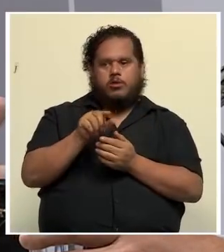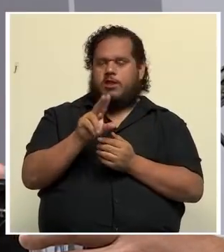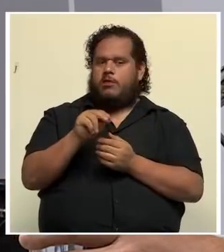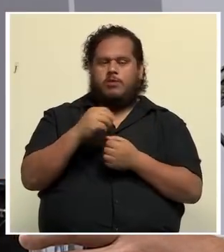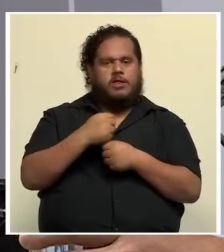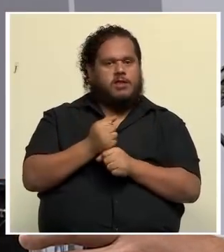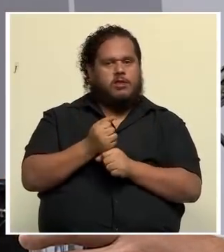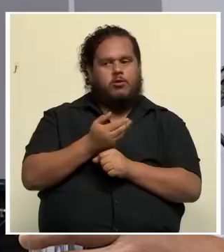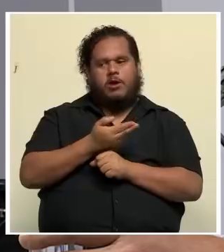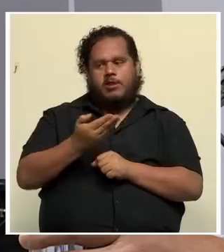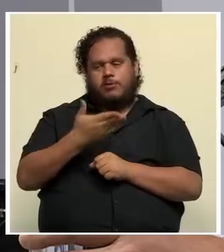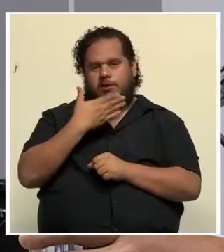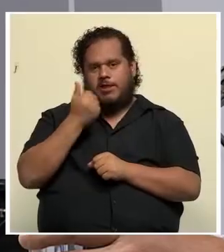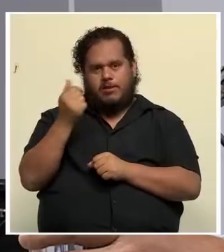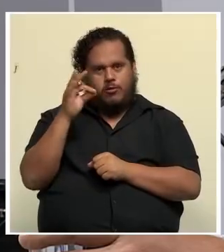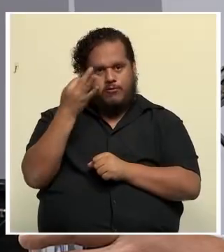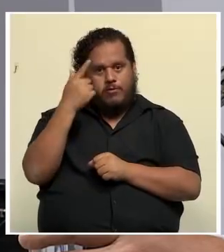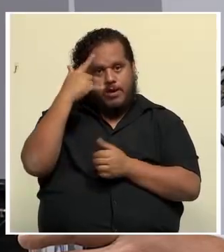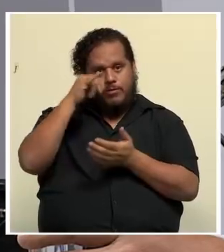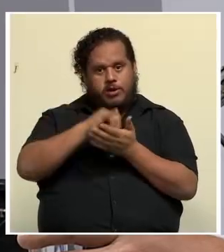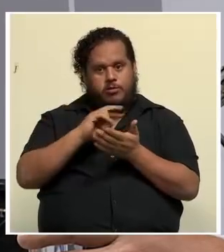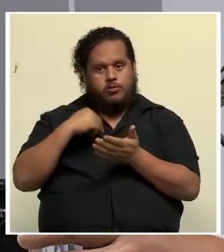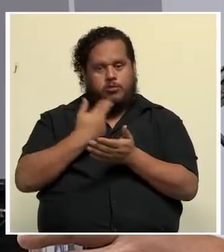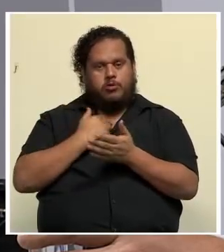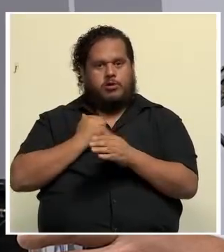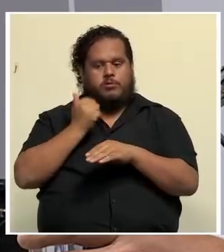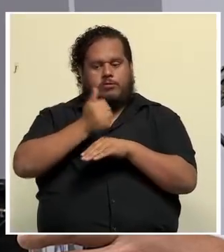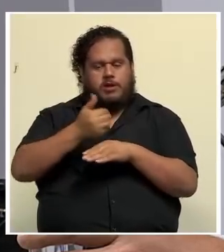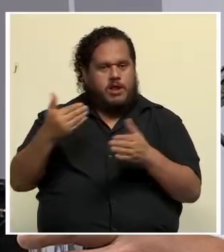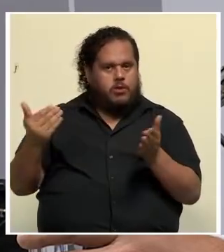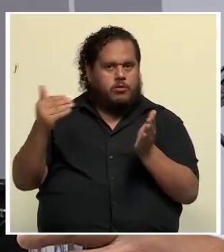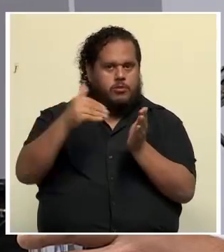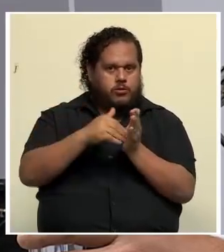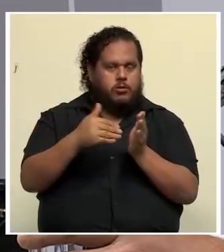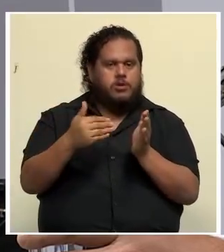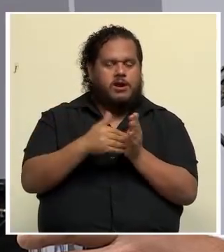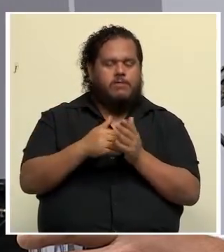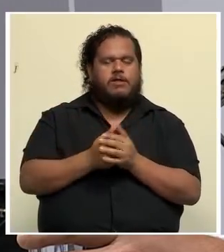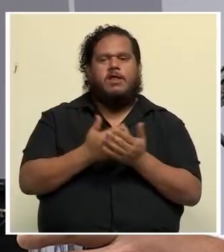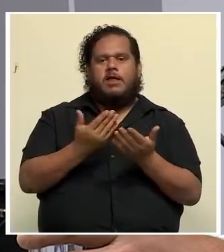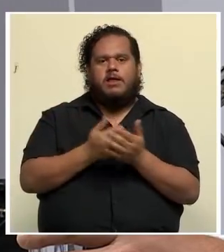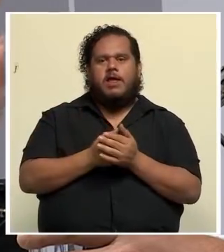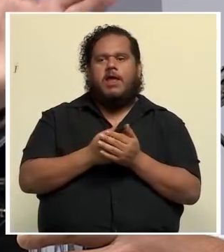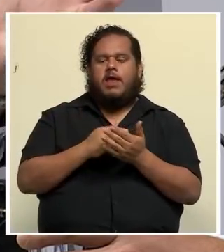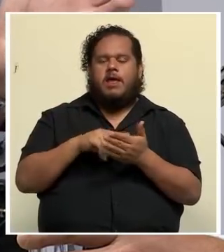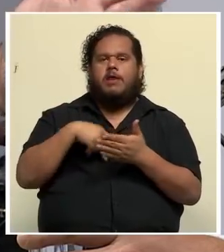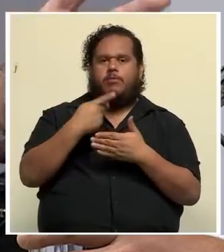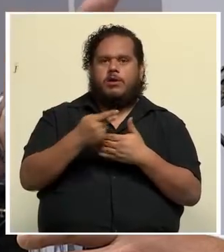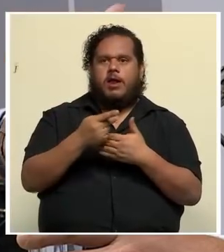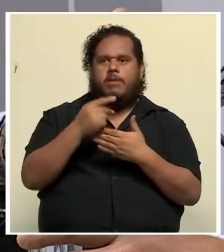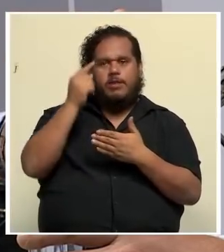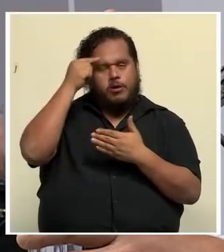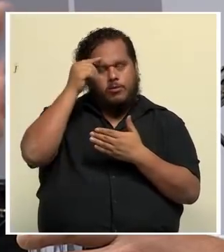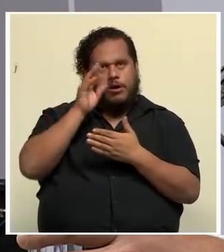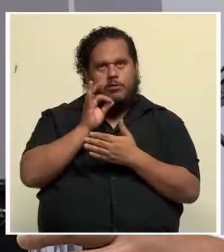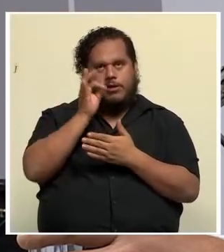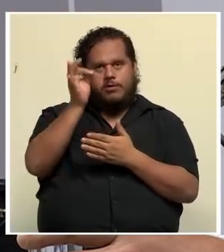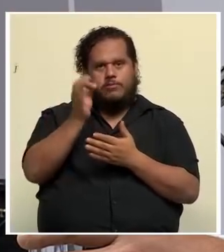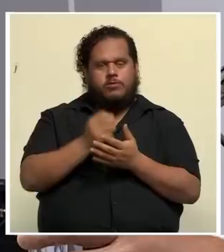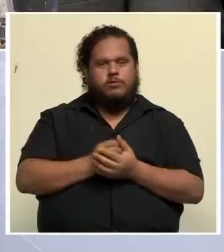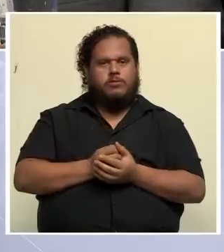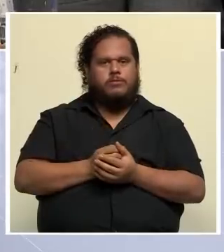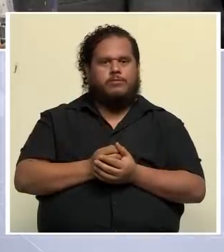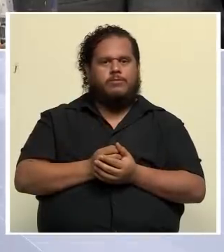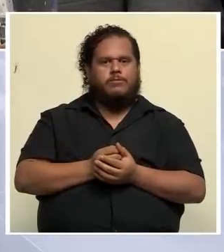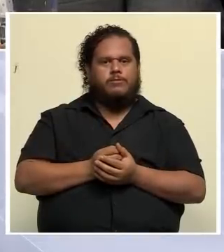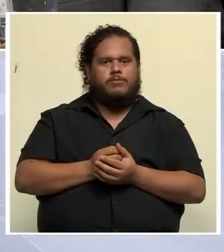manera, y por eso hemos replanteado la política social en el programa de gobierno hacia el futuro. Le agradezco. Pero si desigualdad. acorta esta respuesta,